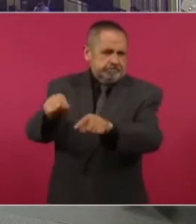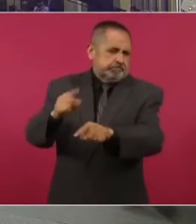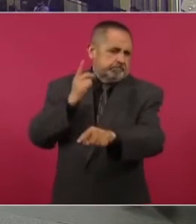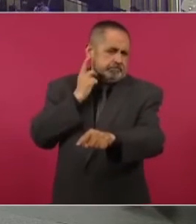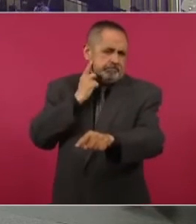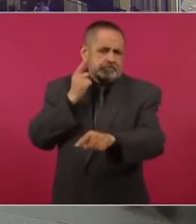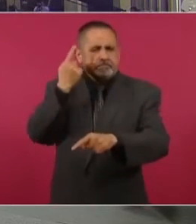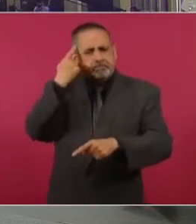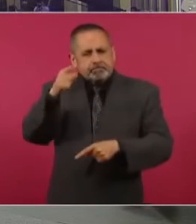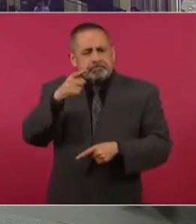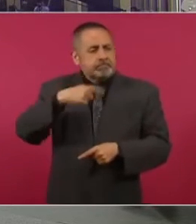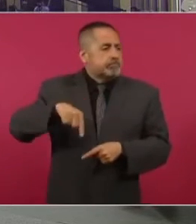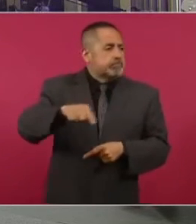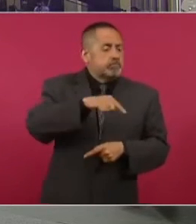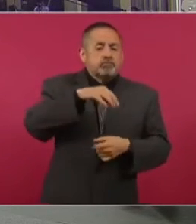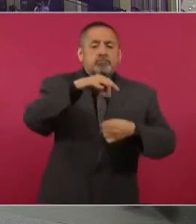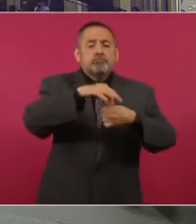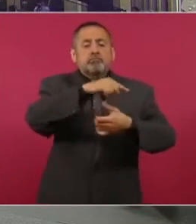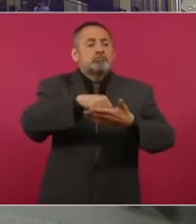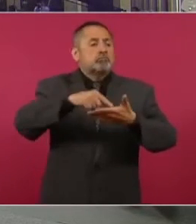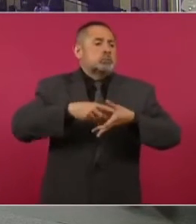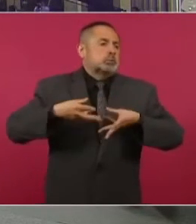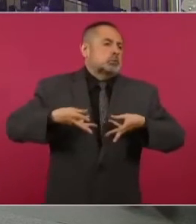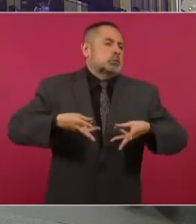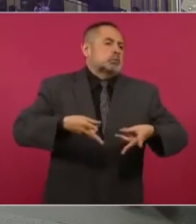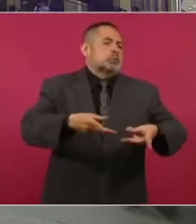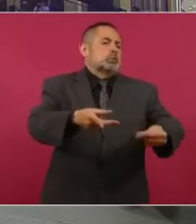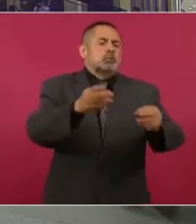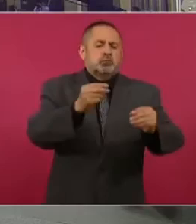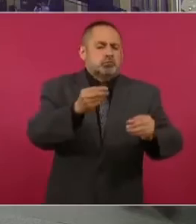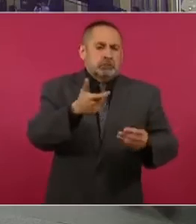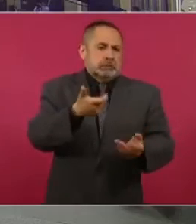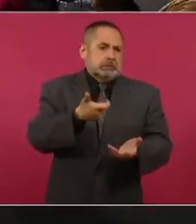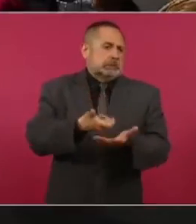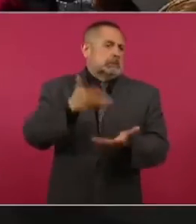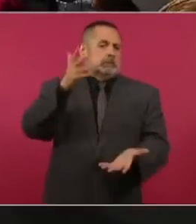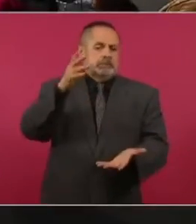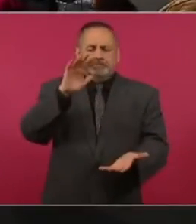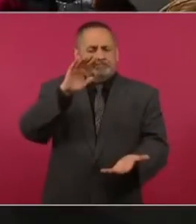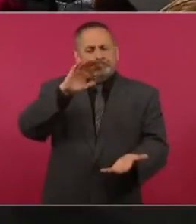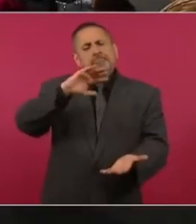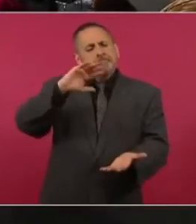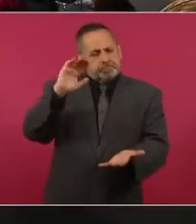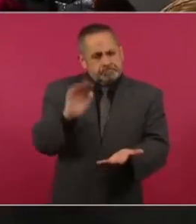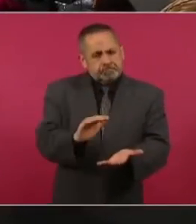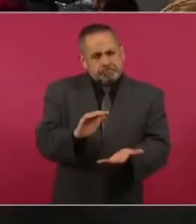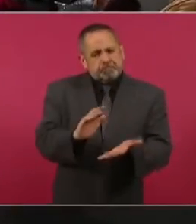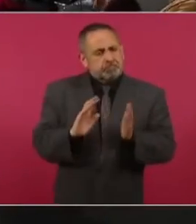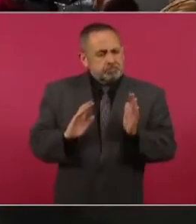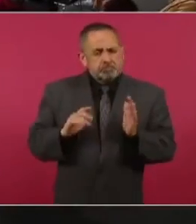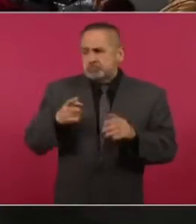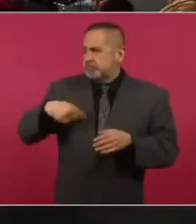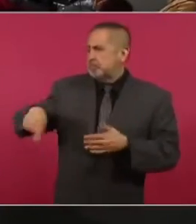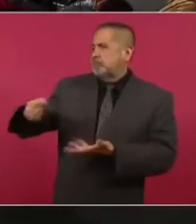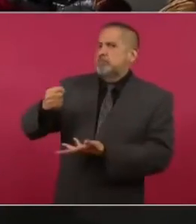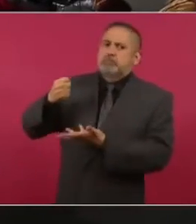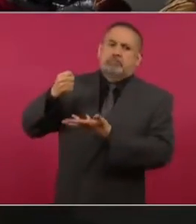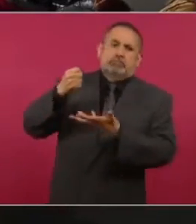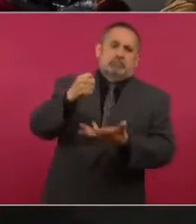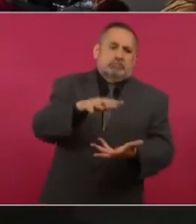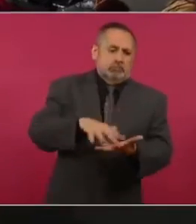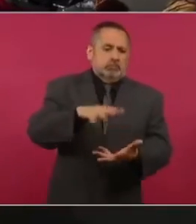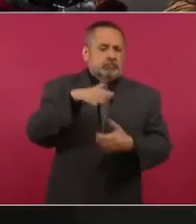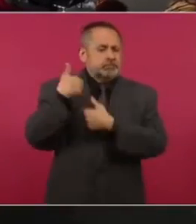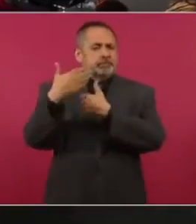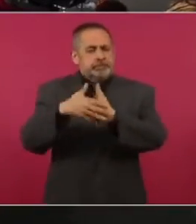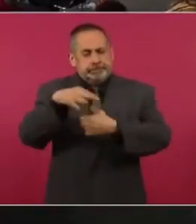los costos de las elecciones, que no resulten tan caros para el erario estas elecciones